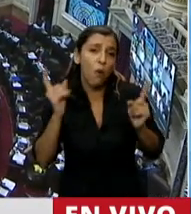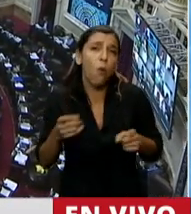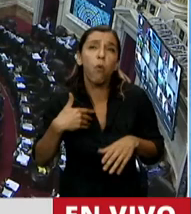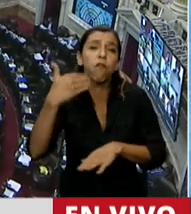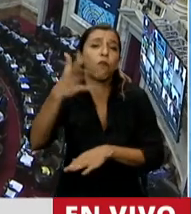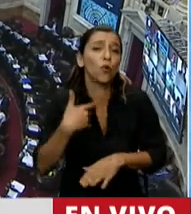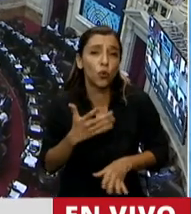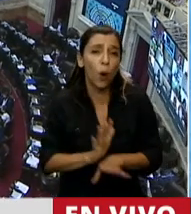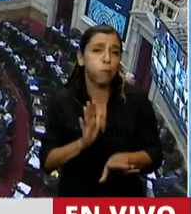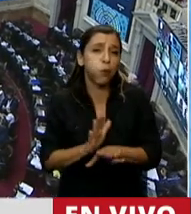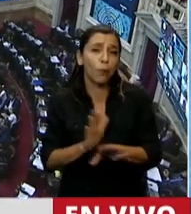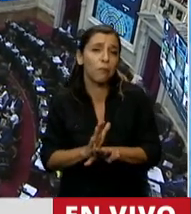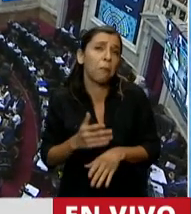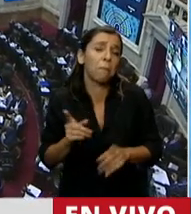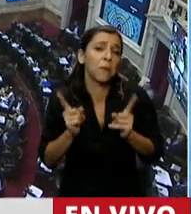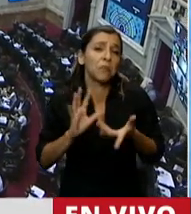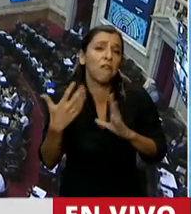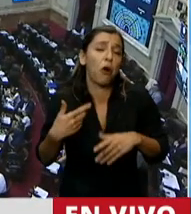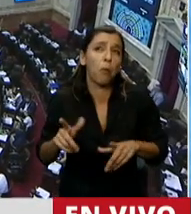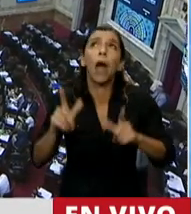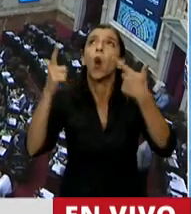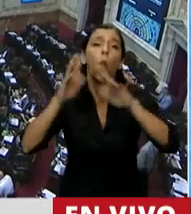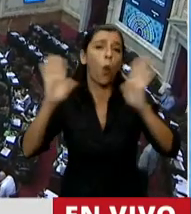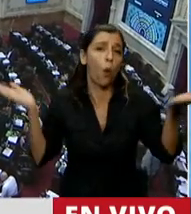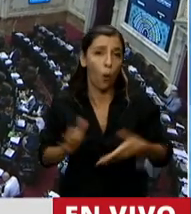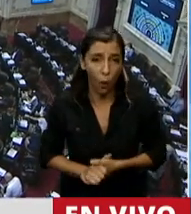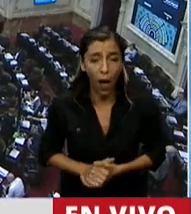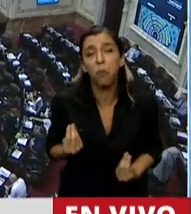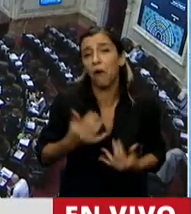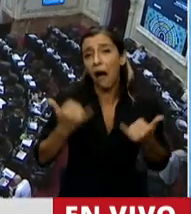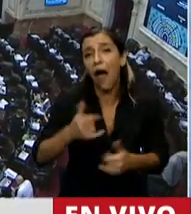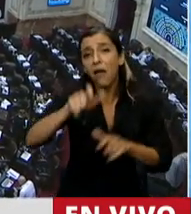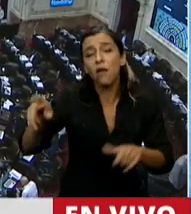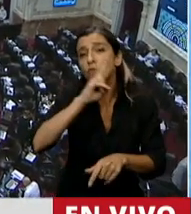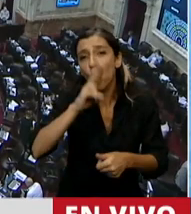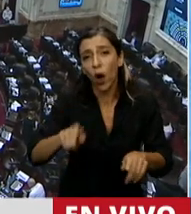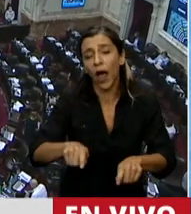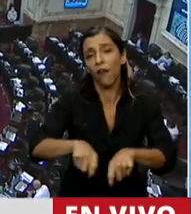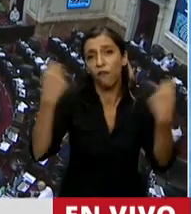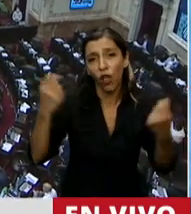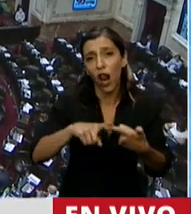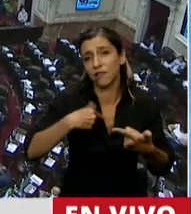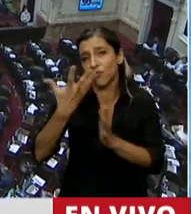mujeres más vulnerables, como son los casos de violación, los abortos por cuestiones de salud.